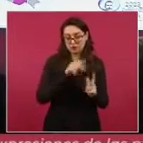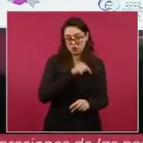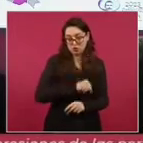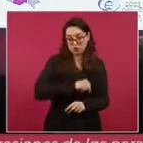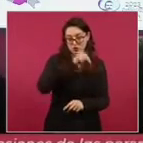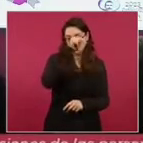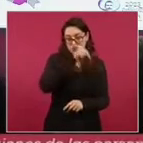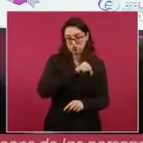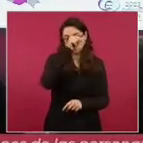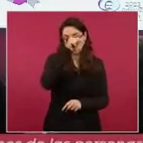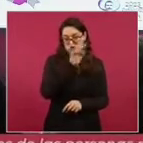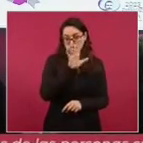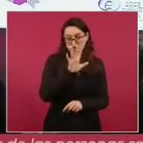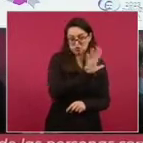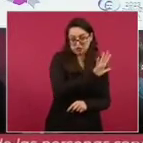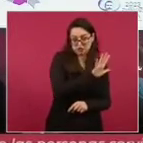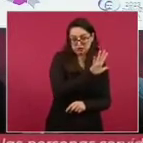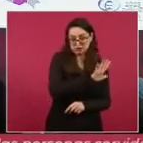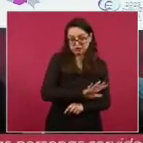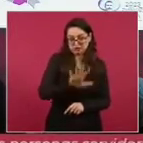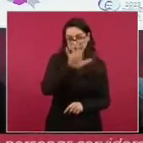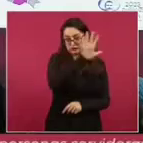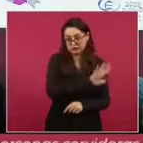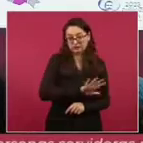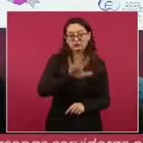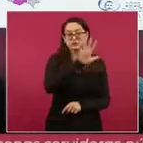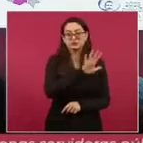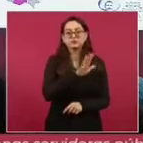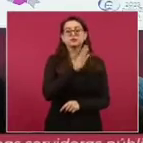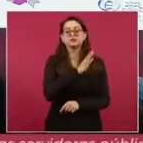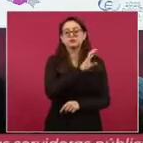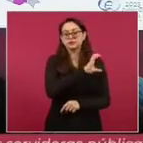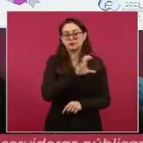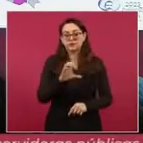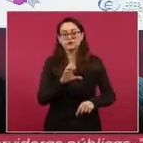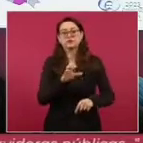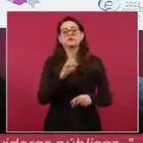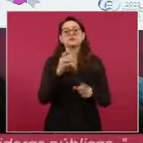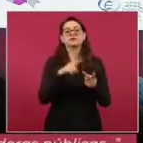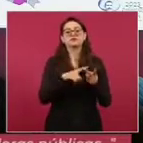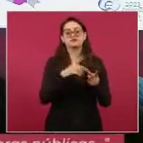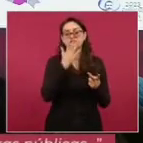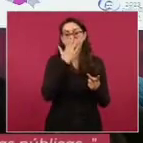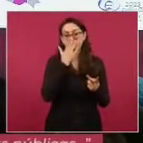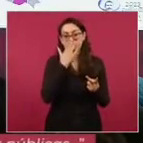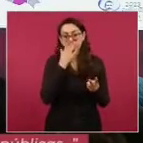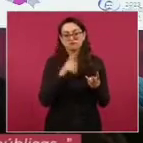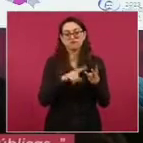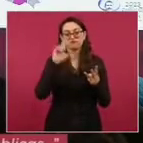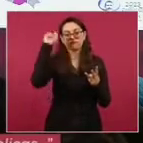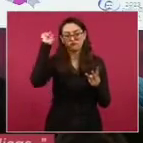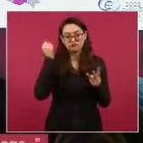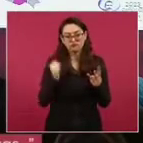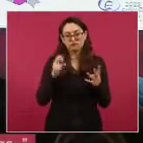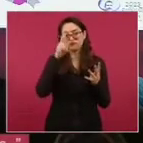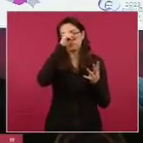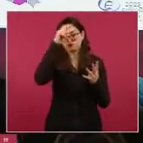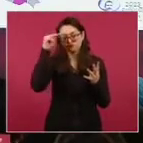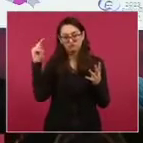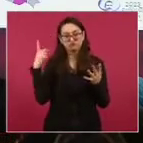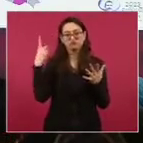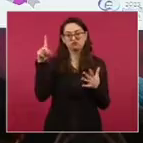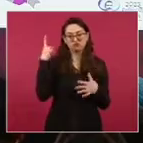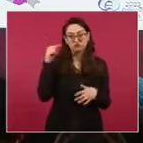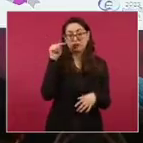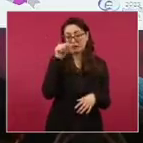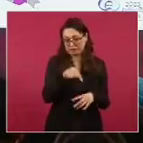noreste, noroeste de México, en las Baja Californias, Sonora, Sinaloa, Nayarit, Durango.